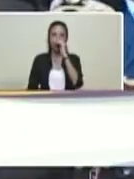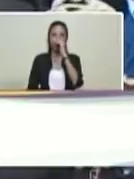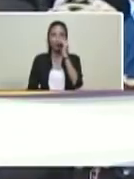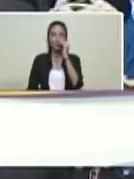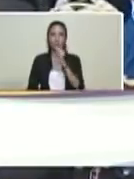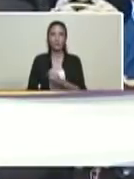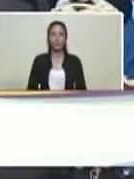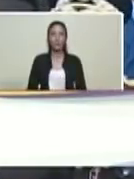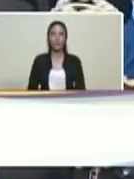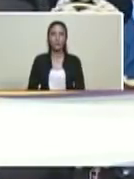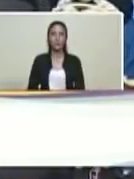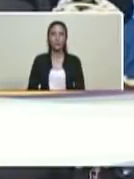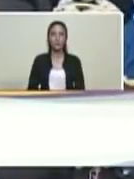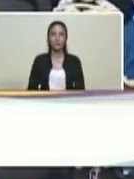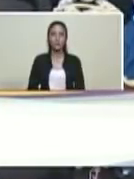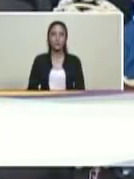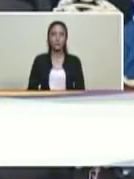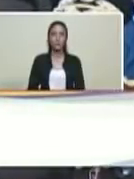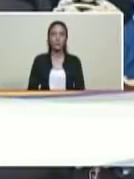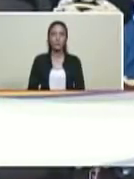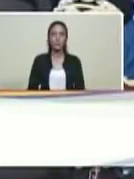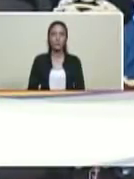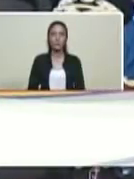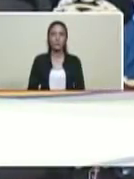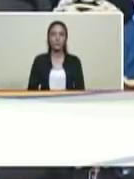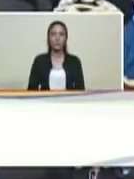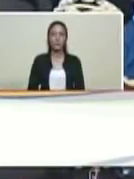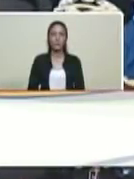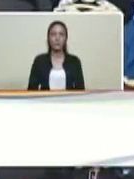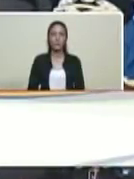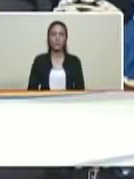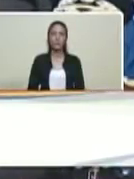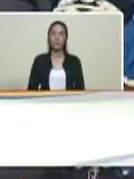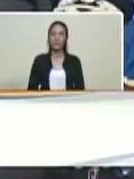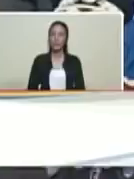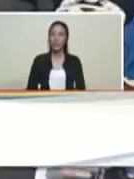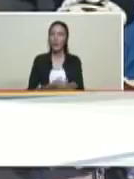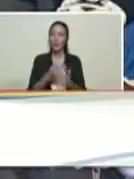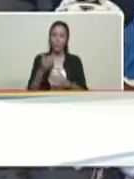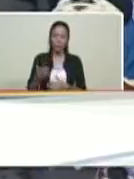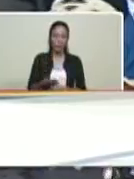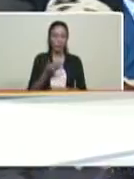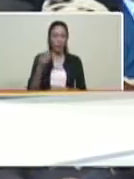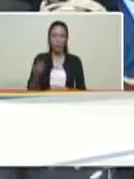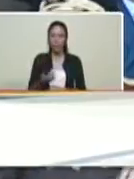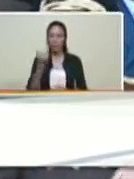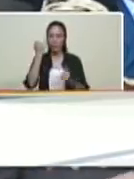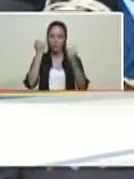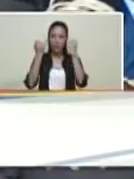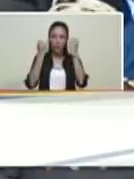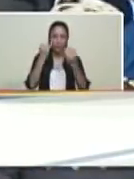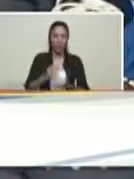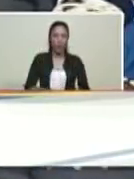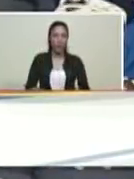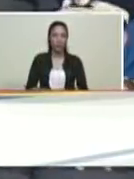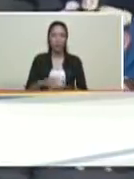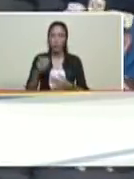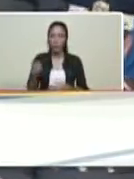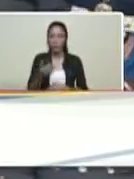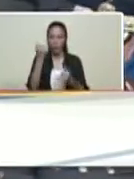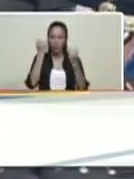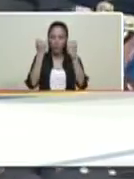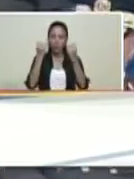muy importante los conceptos del juramento muy importante los conceptos de la doctrina